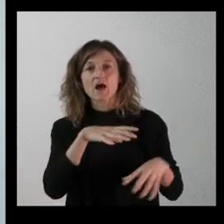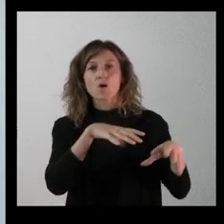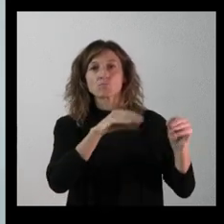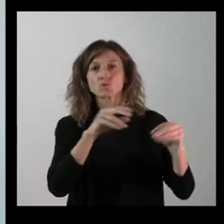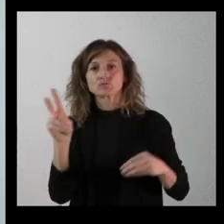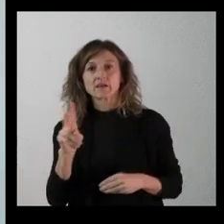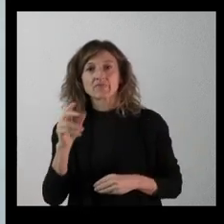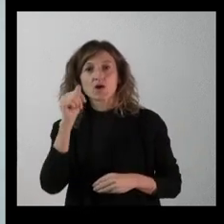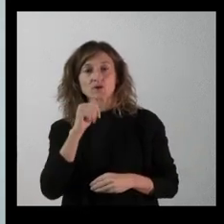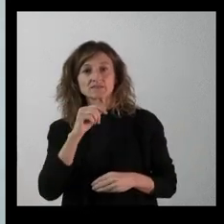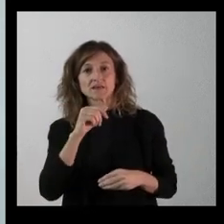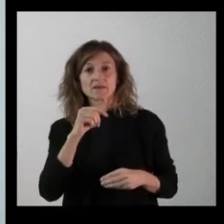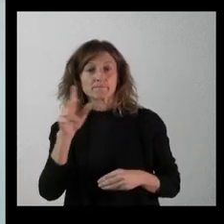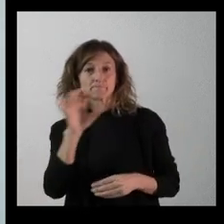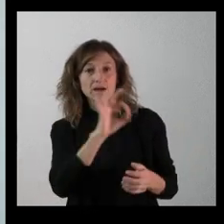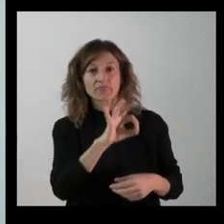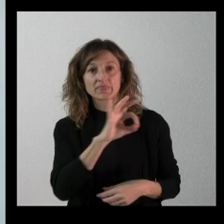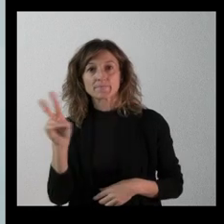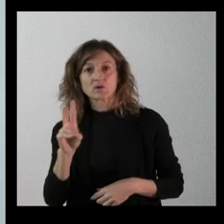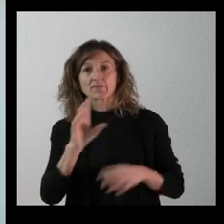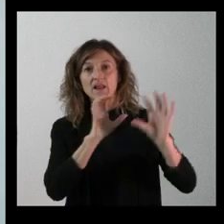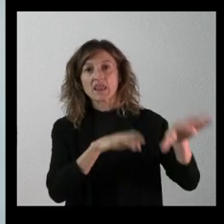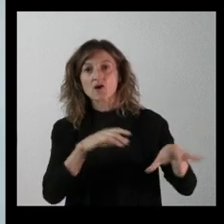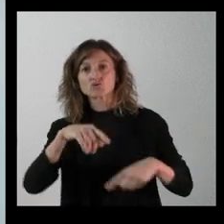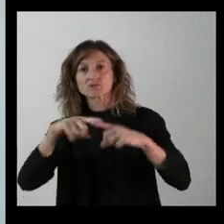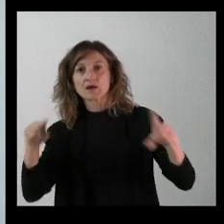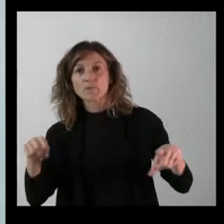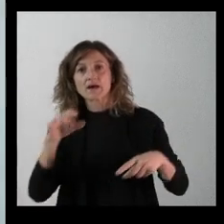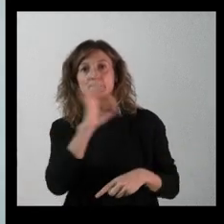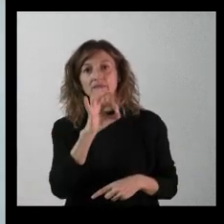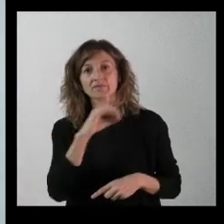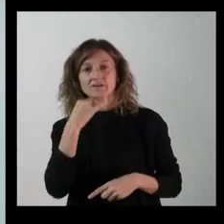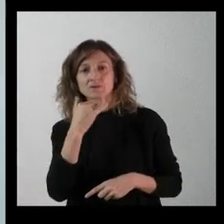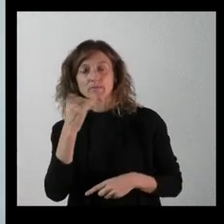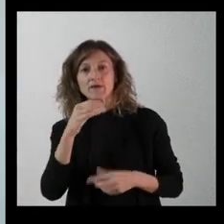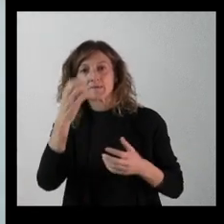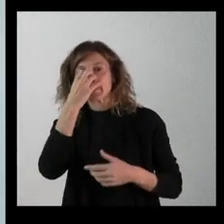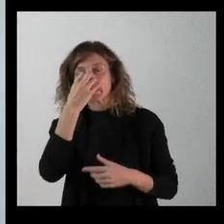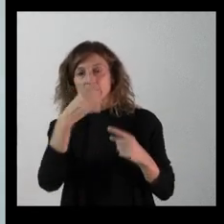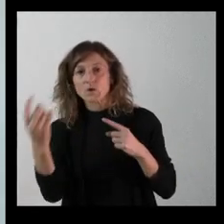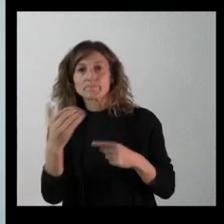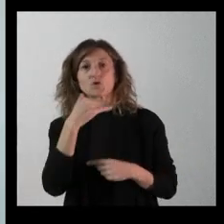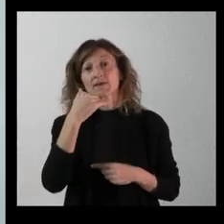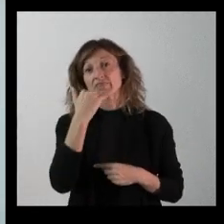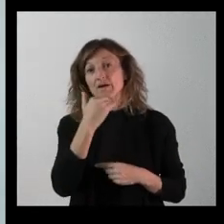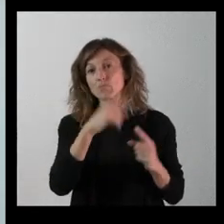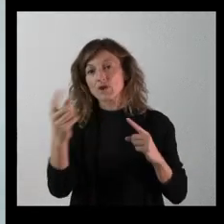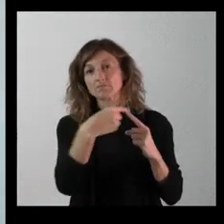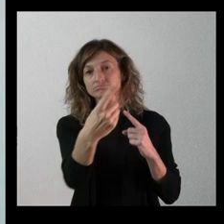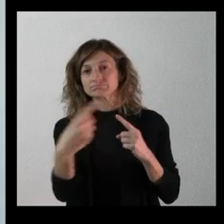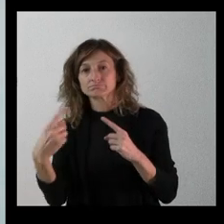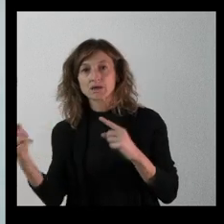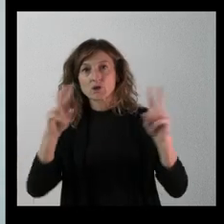ourense Zamora Palencia Valladolid León Segovia Segovia Zamora Palencia Segovia y Medina del campo Zamora creo que serían las